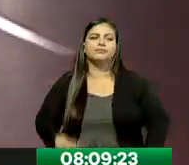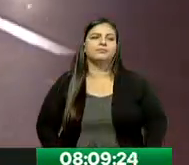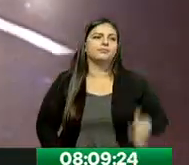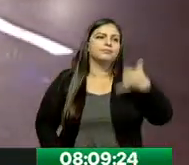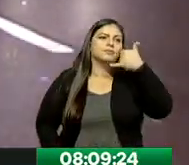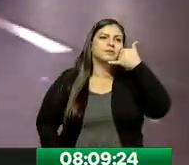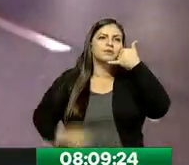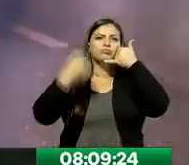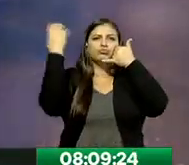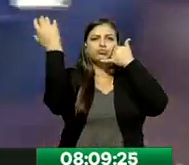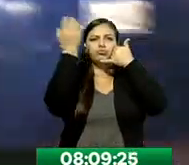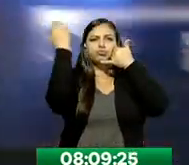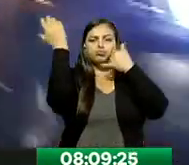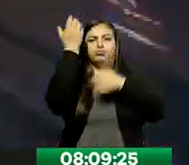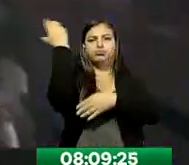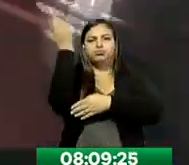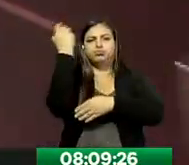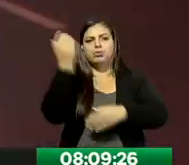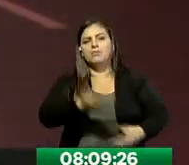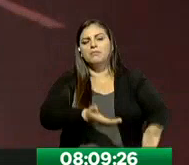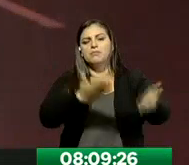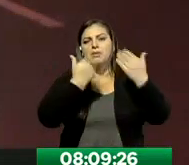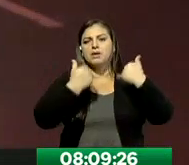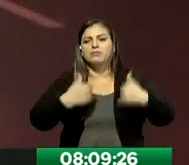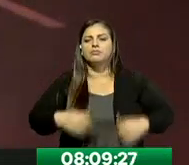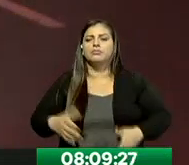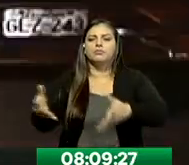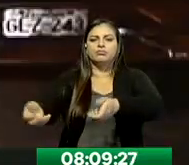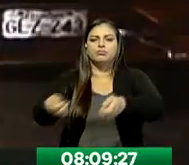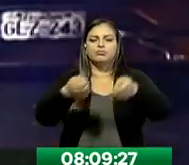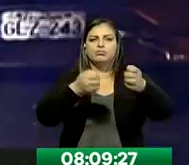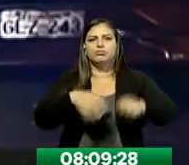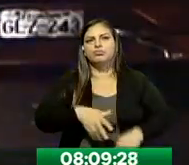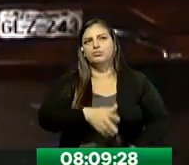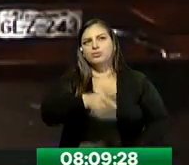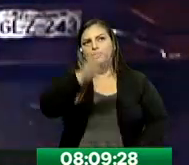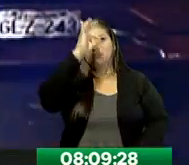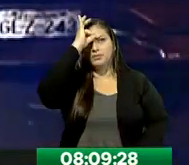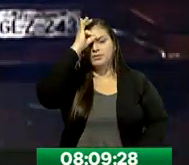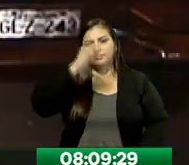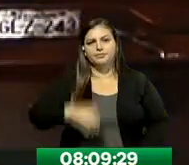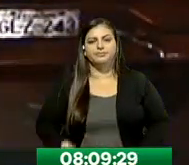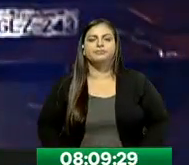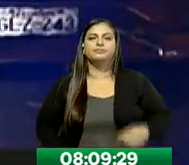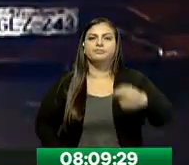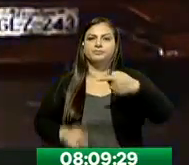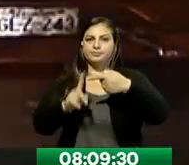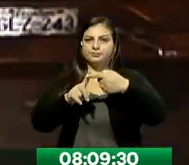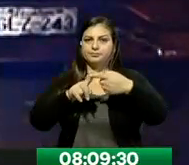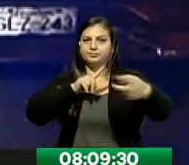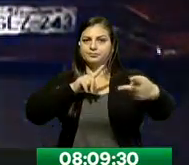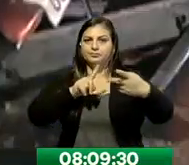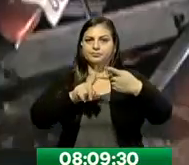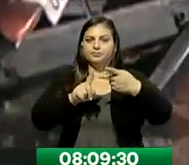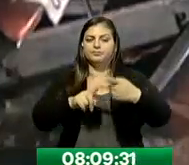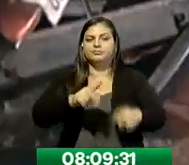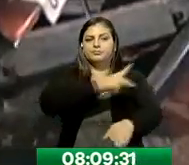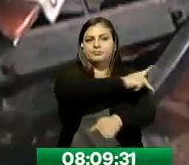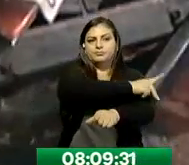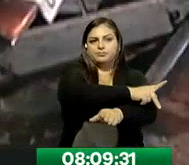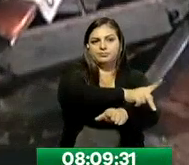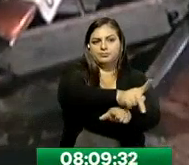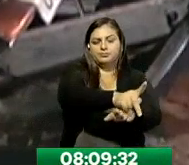perdido. Mientras que en el distribuidor de tránsito que une la vía perimetral con la vía a la costa,